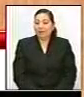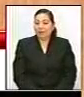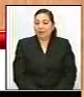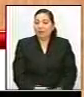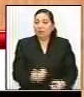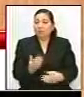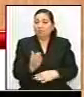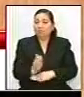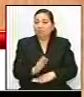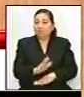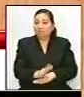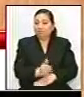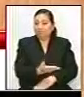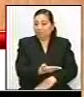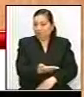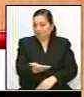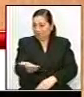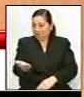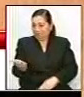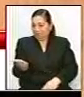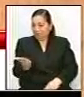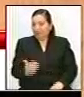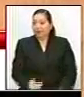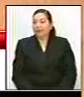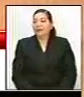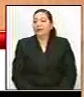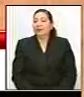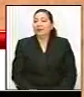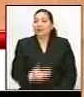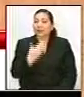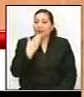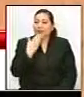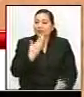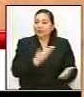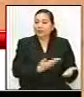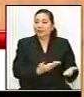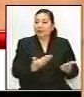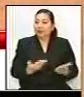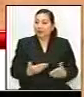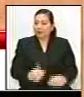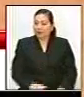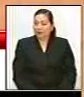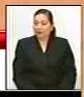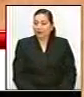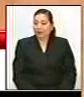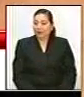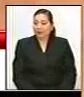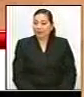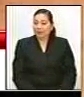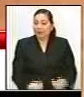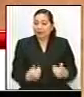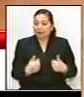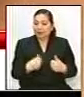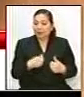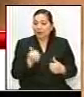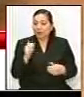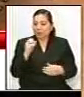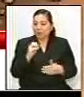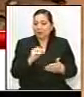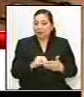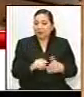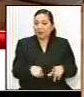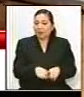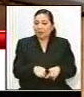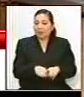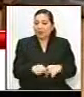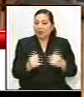Buenas tardes y agradezco la invitación que he tenido ya en otras oportunidades, también